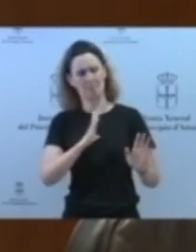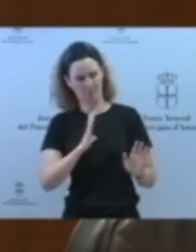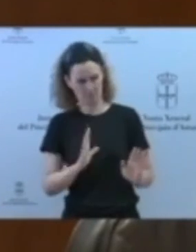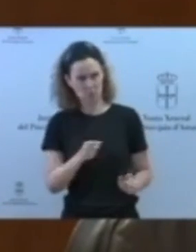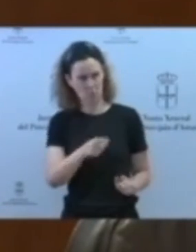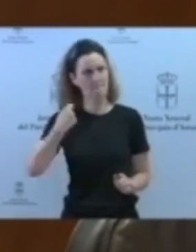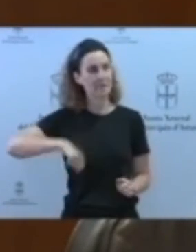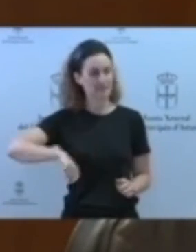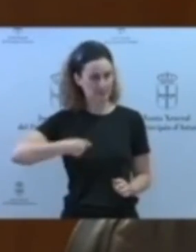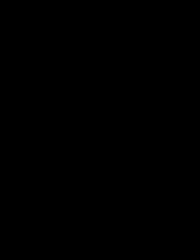hay algunos privilegiados